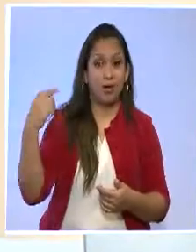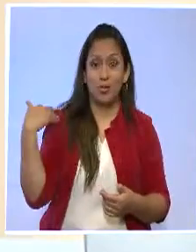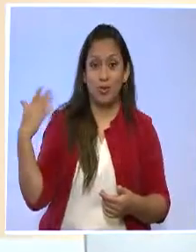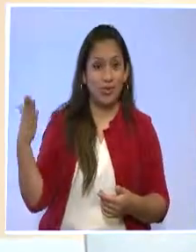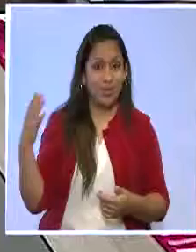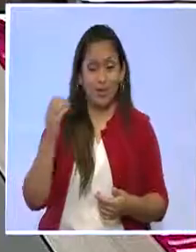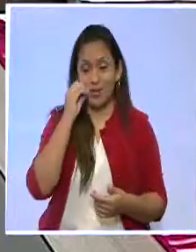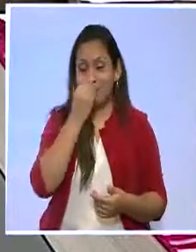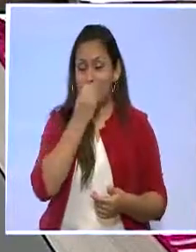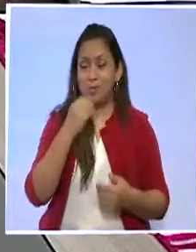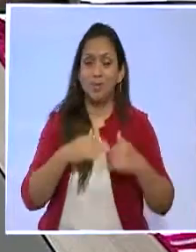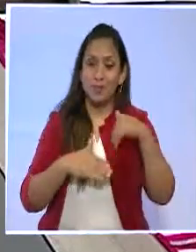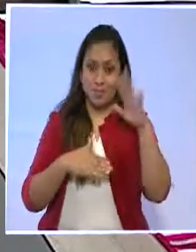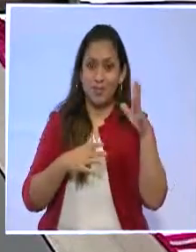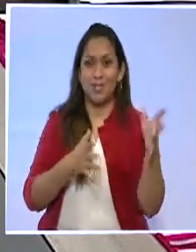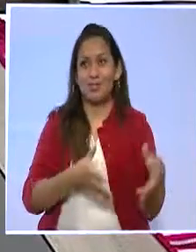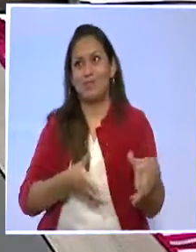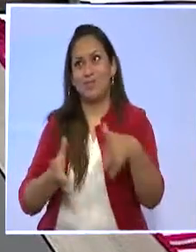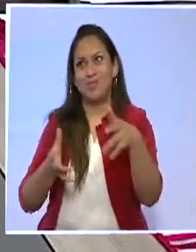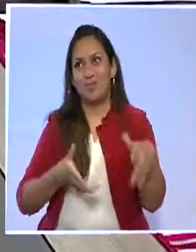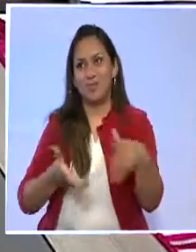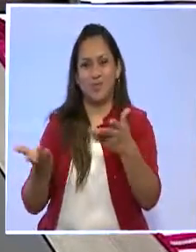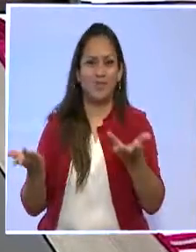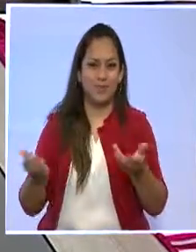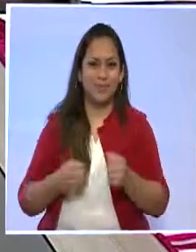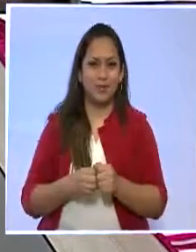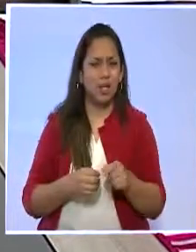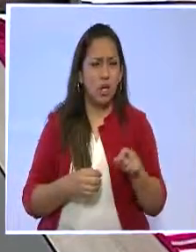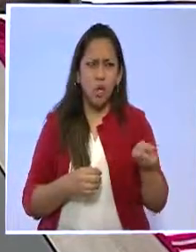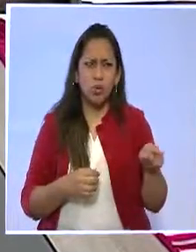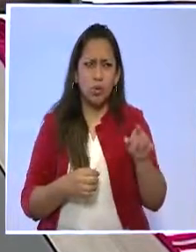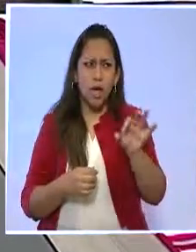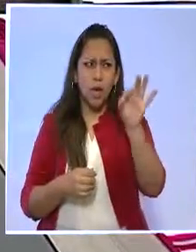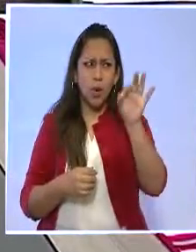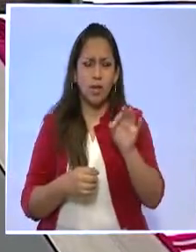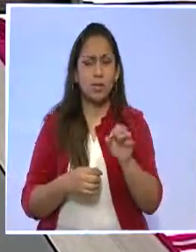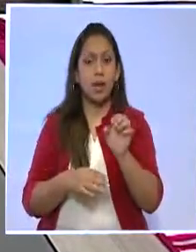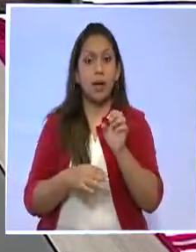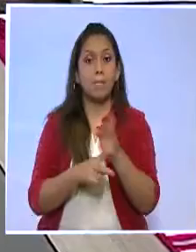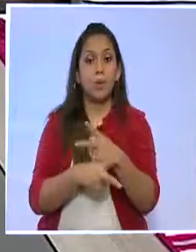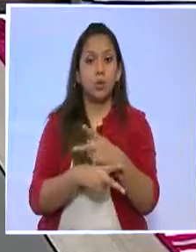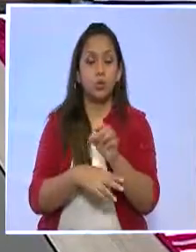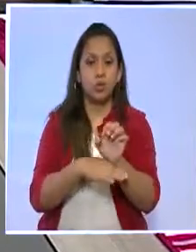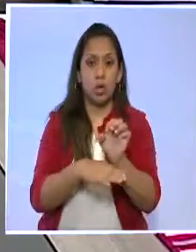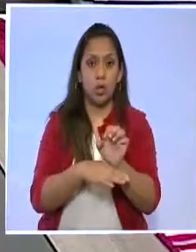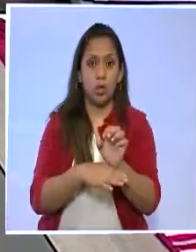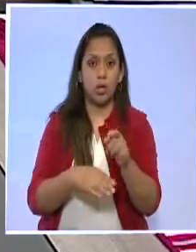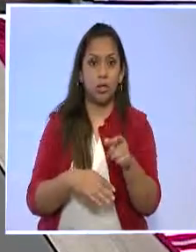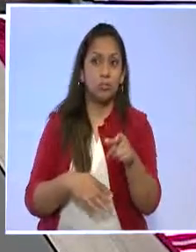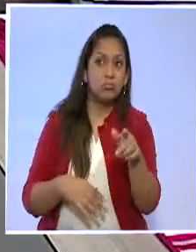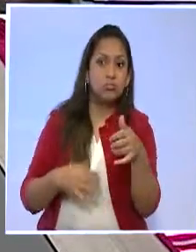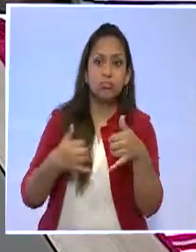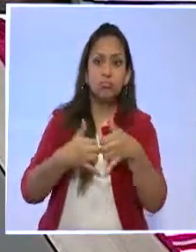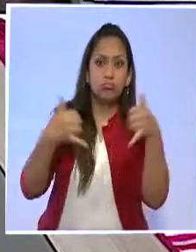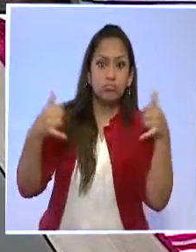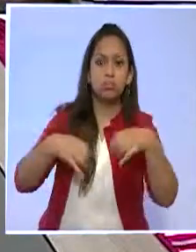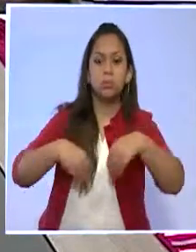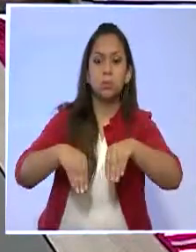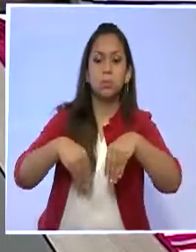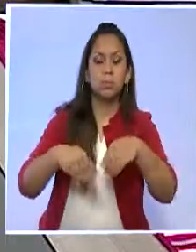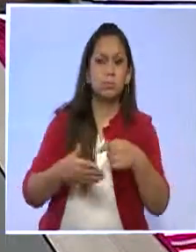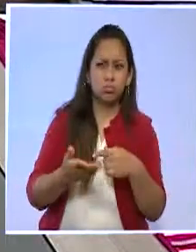mayor el correcto encontró productos ecuatorianos procesados en evidencia qué sé yo ya el chocolate